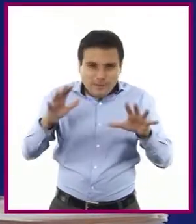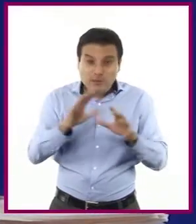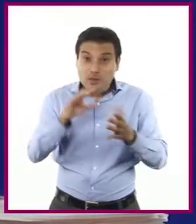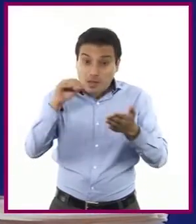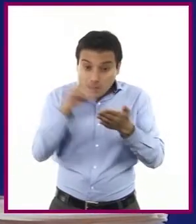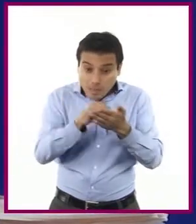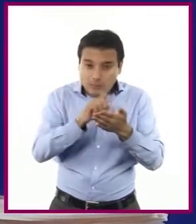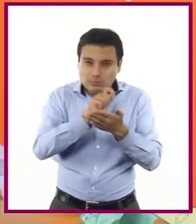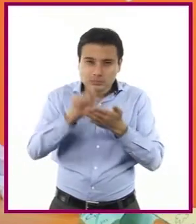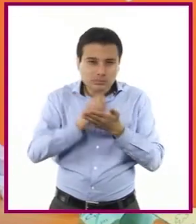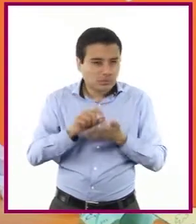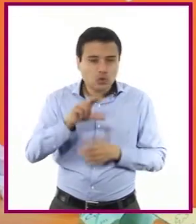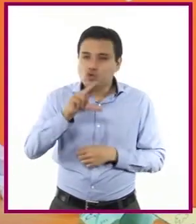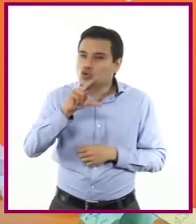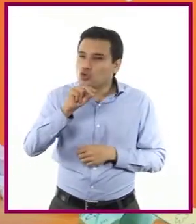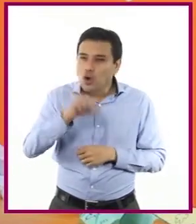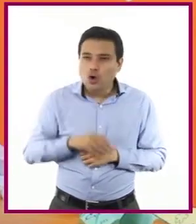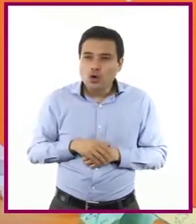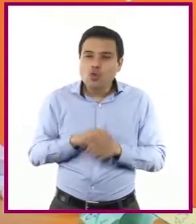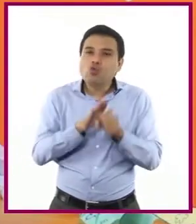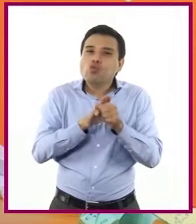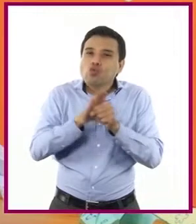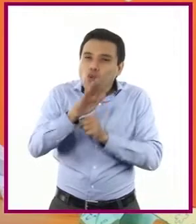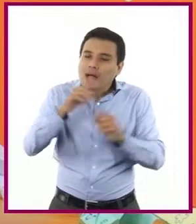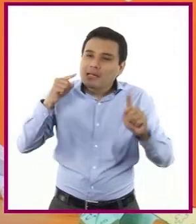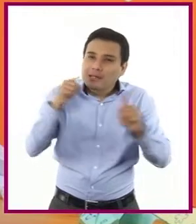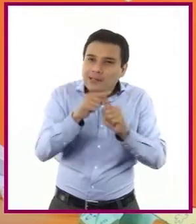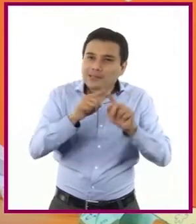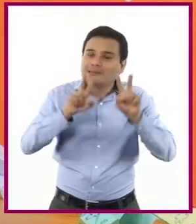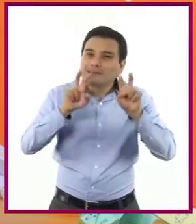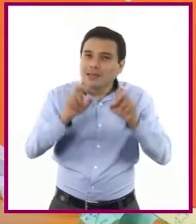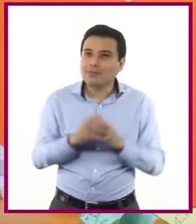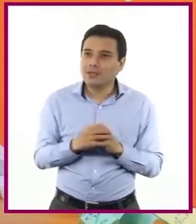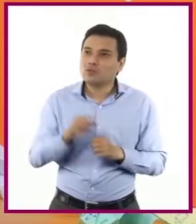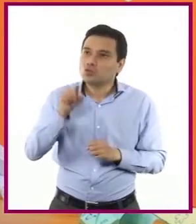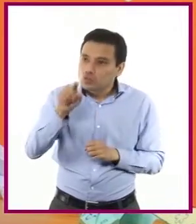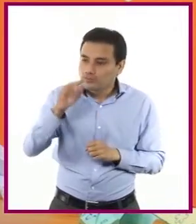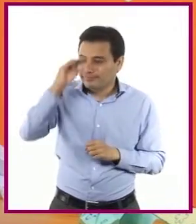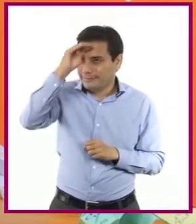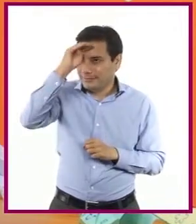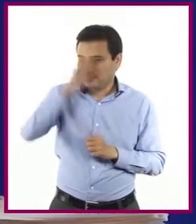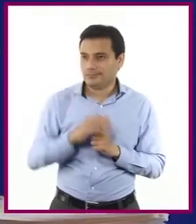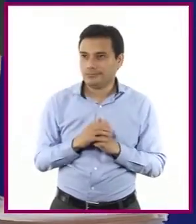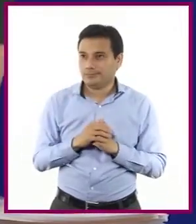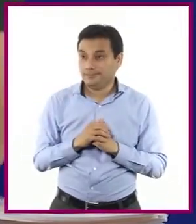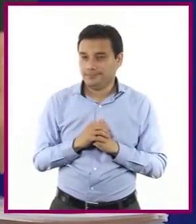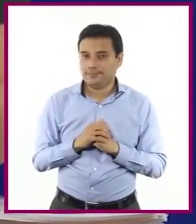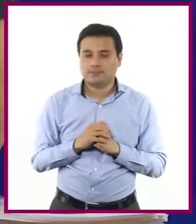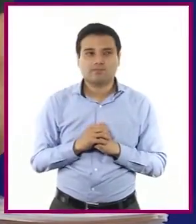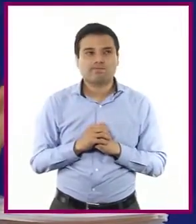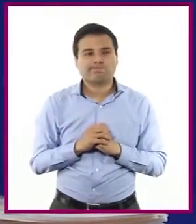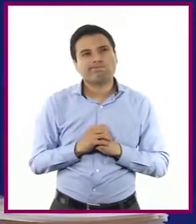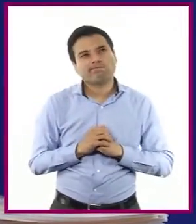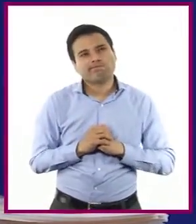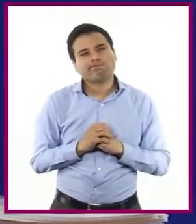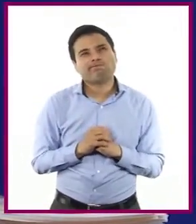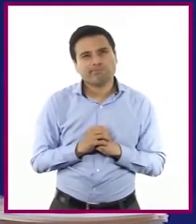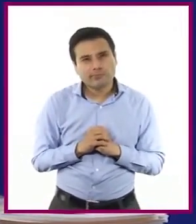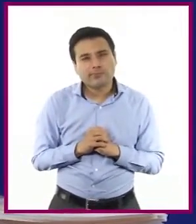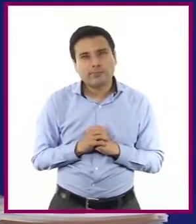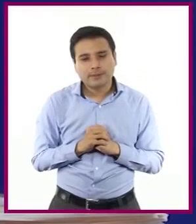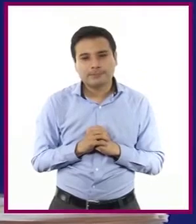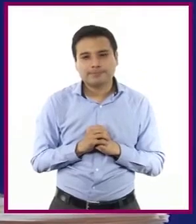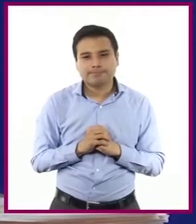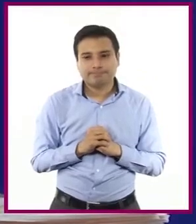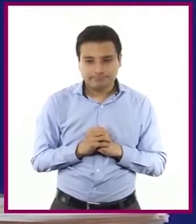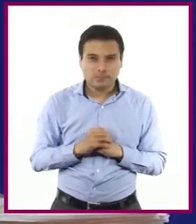elegir el aspecto específico en el que vas a enfocarte para hacer tu resumen. Con lo poco que he leído, sé